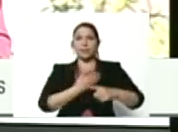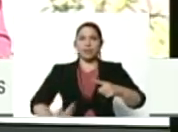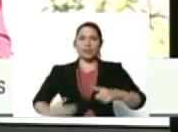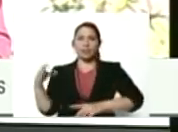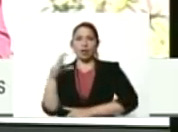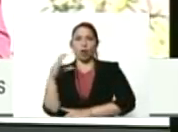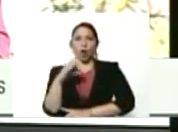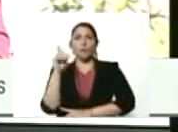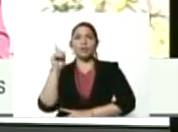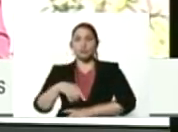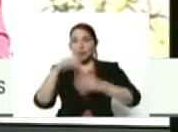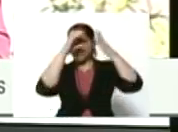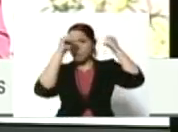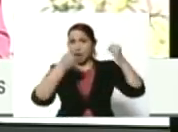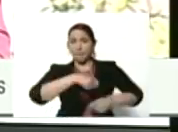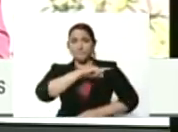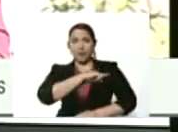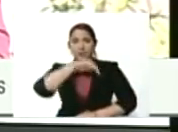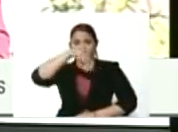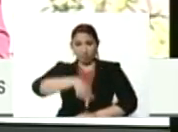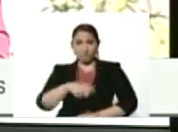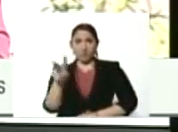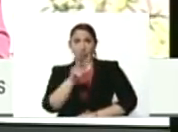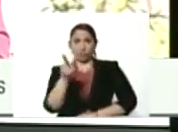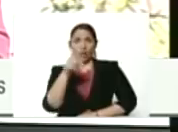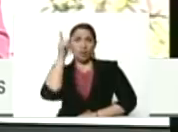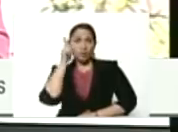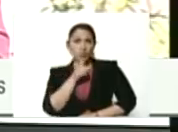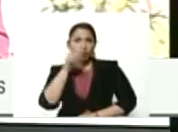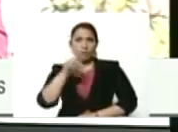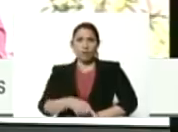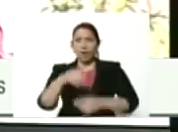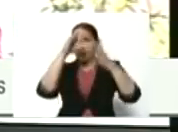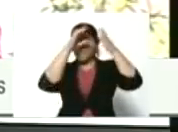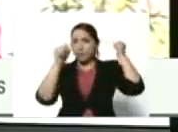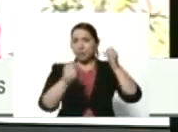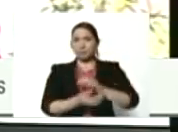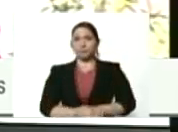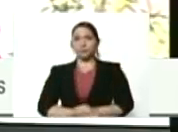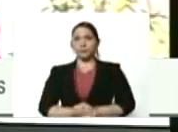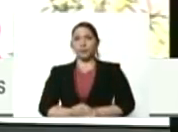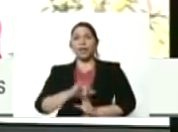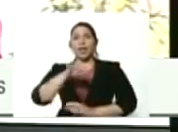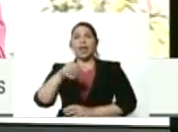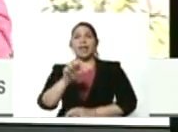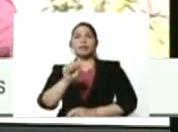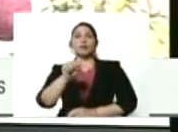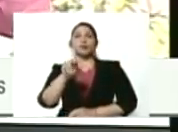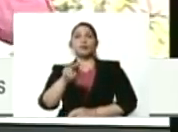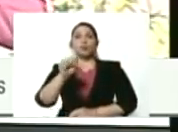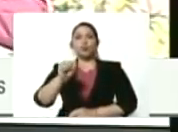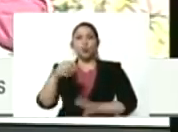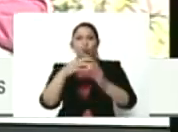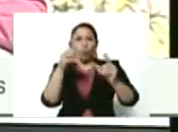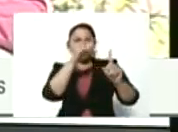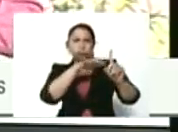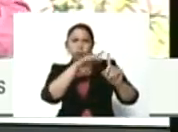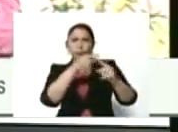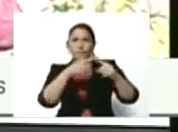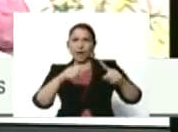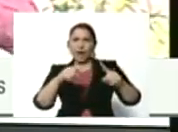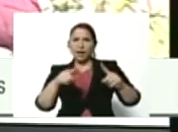de España en Caracas, de Leopoldo López y el ex embajador Jesús Silva. Toda la conspiración para